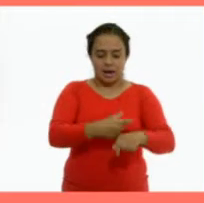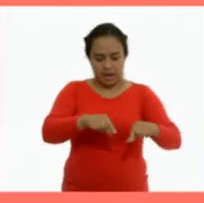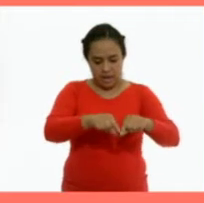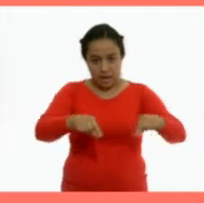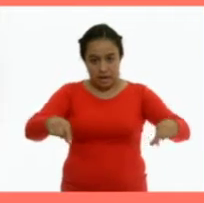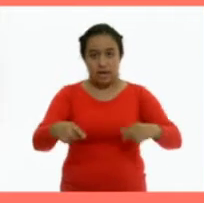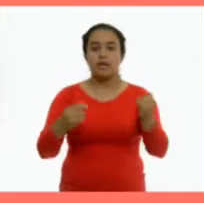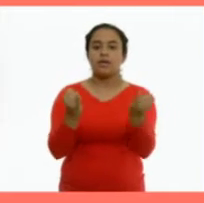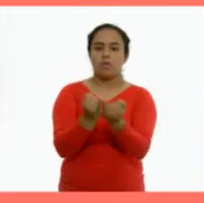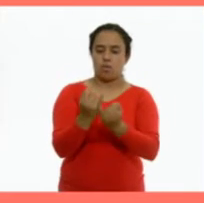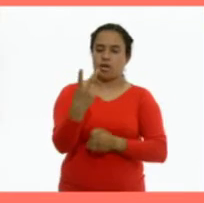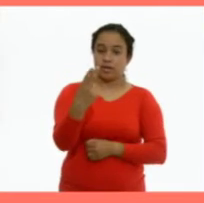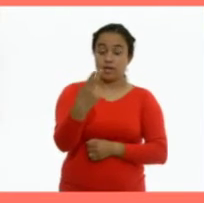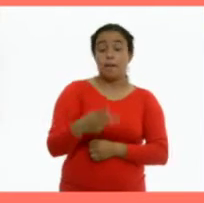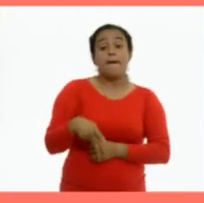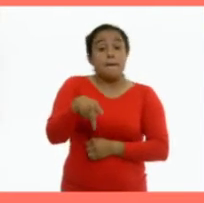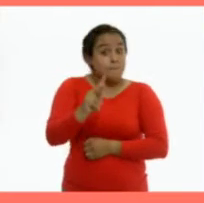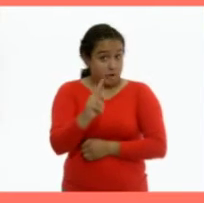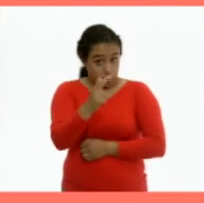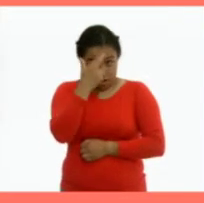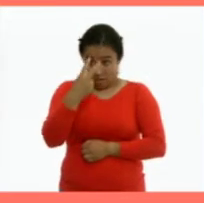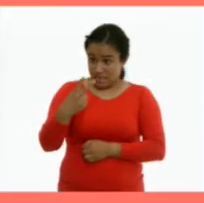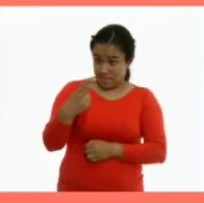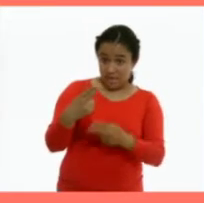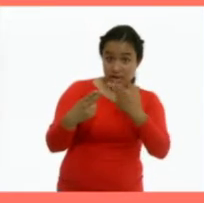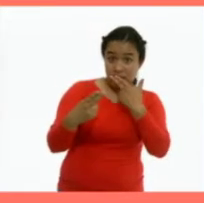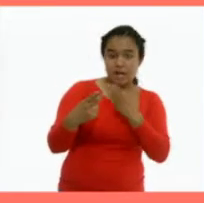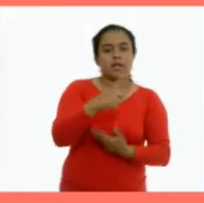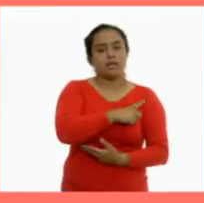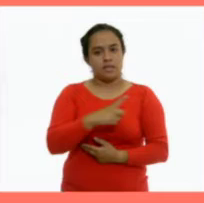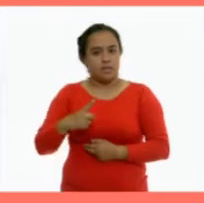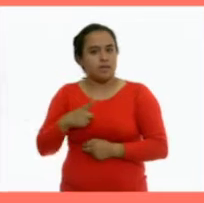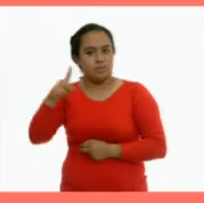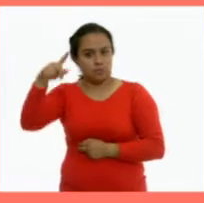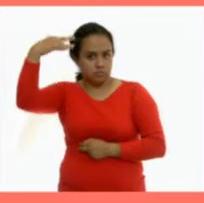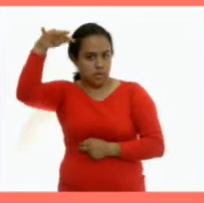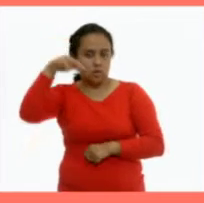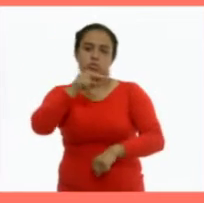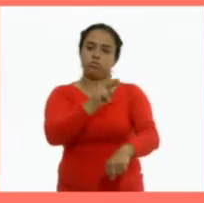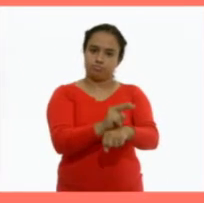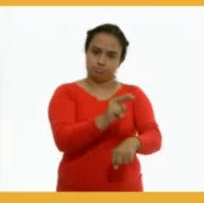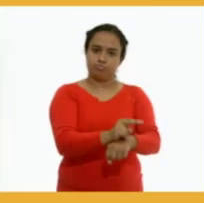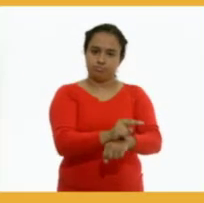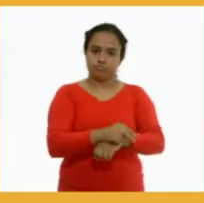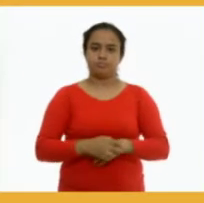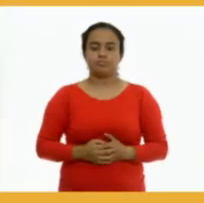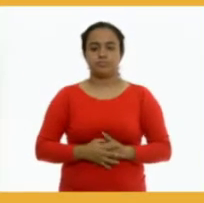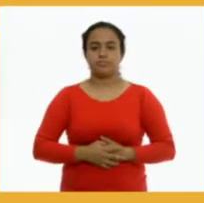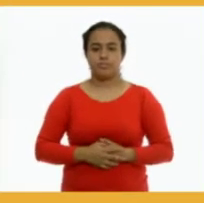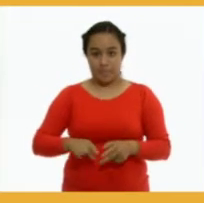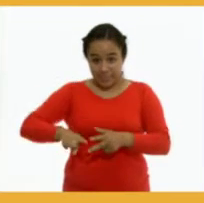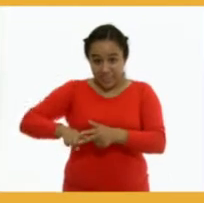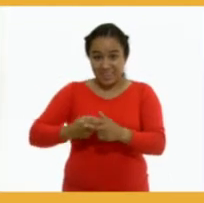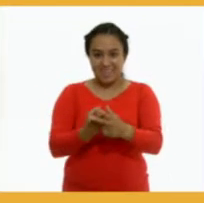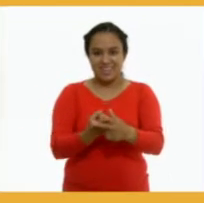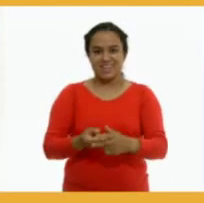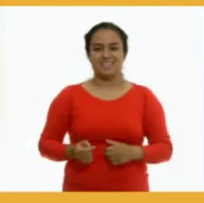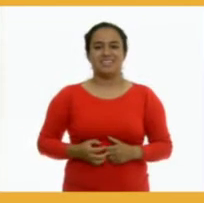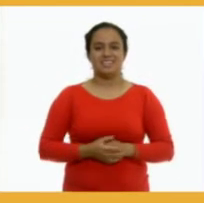y tijeras. Recuerda que la manipulación de estas debe estar supervisada por un adulto.